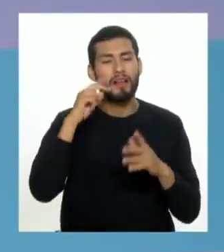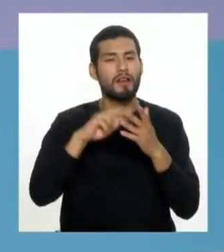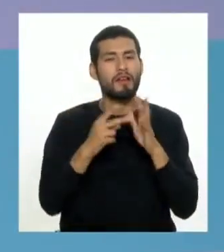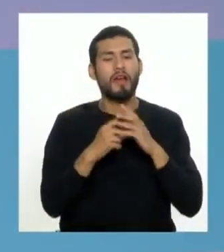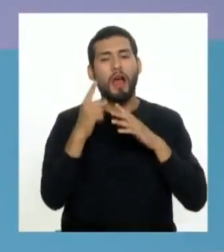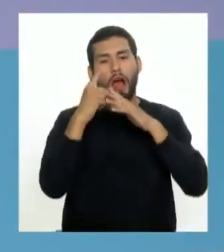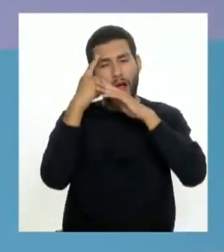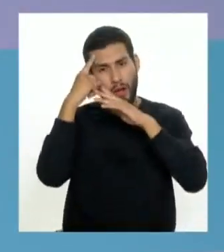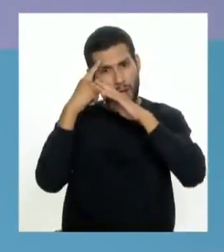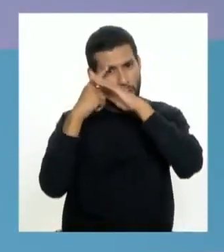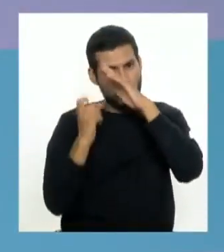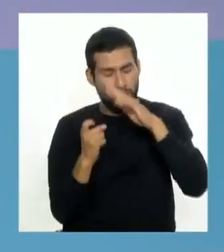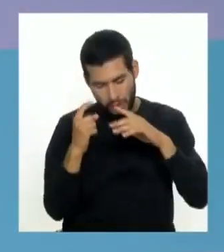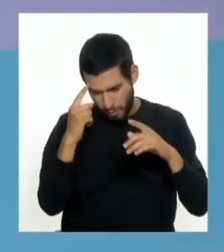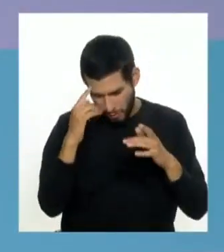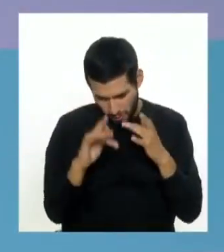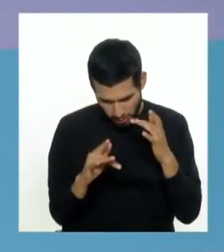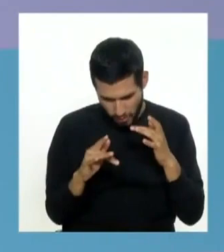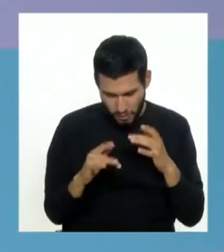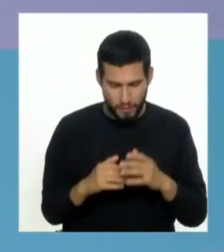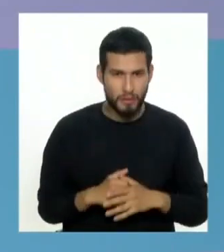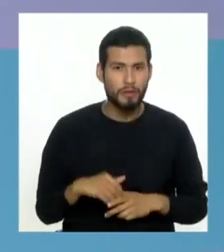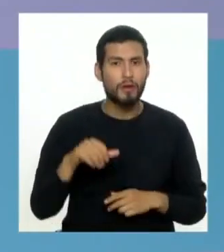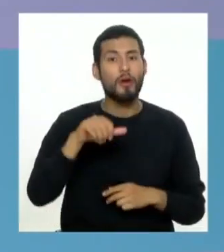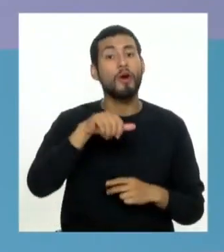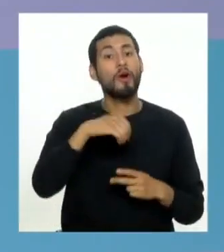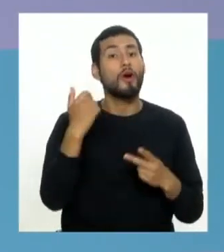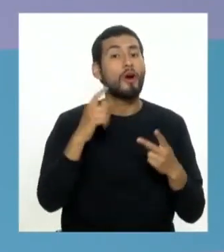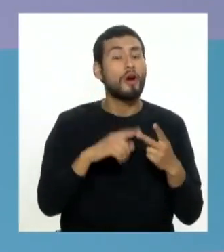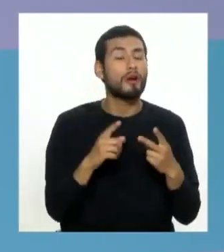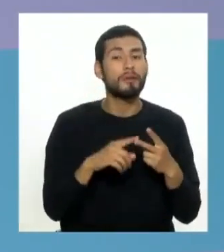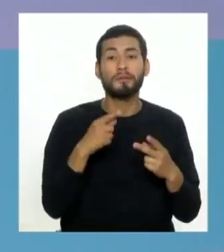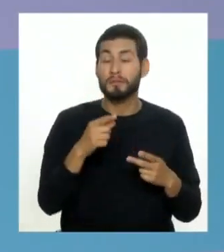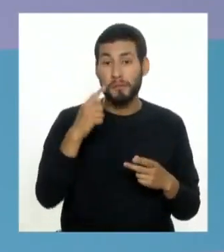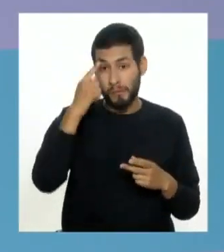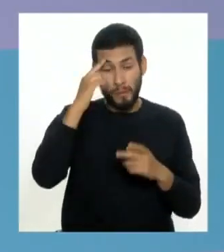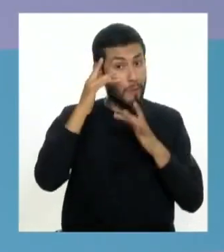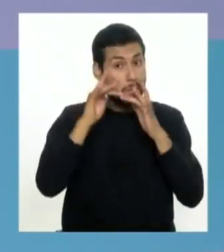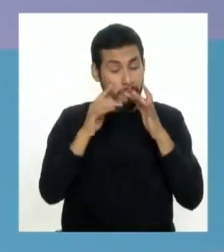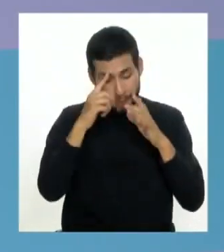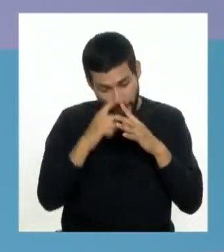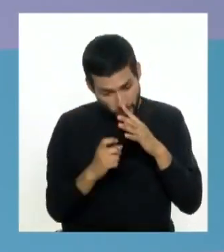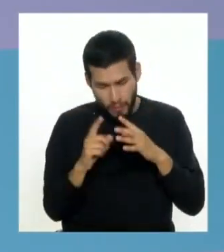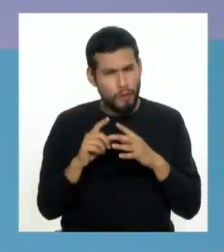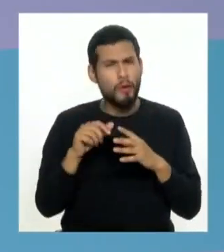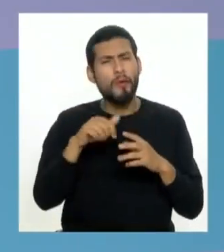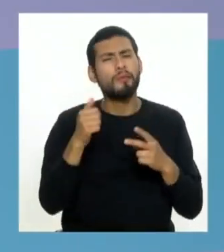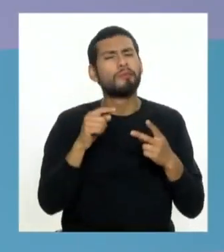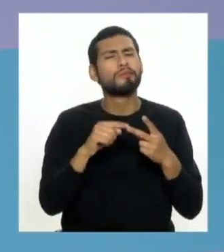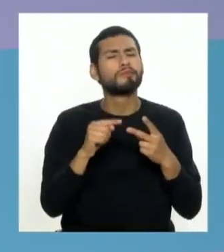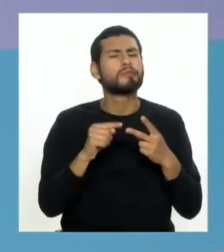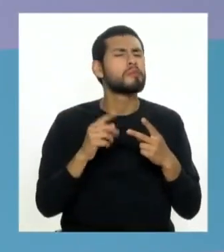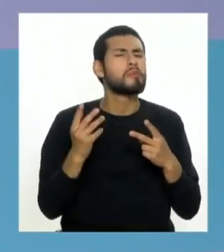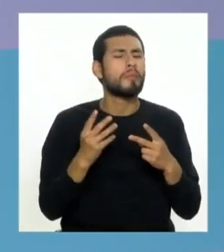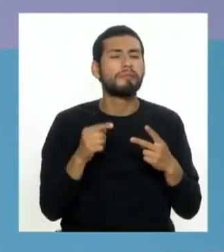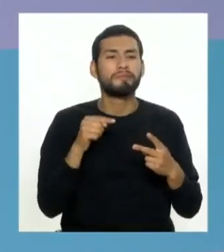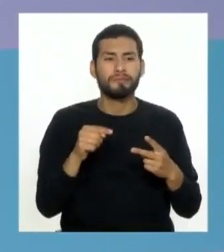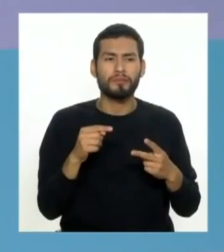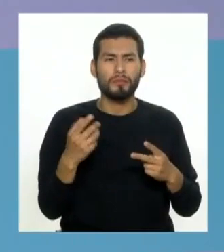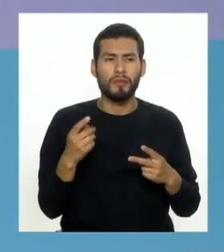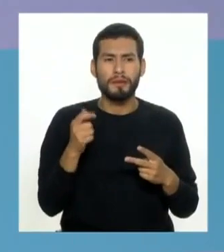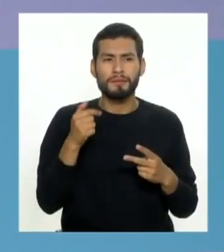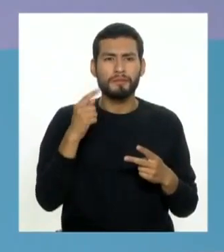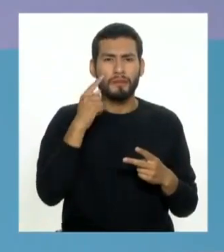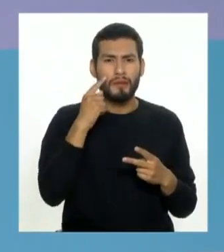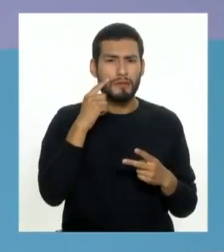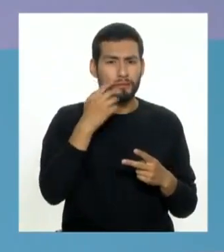ejemplo. Pero hay también crisis epilépticas donde, por ejemplo, la persona no pierde la conciencia, pero presenta movimientos sacudidas, por ejemplo,